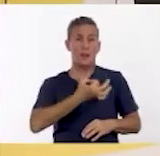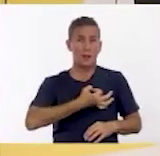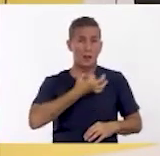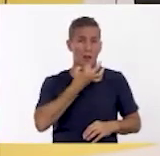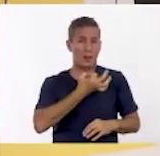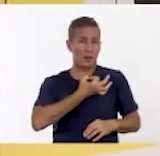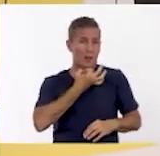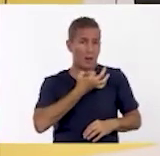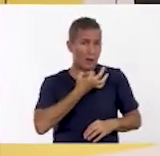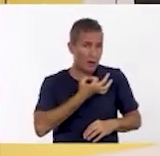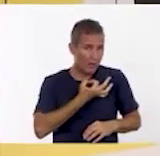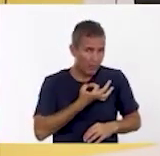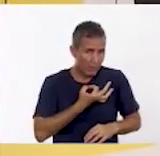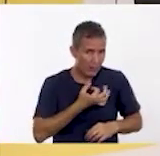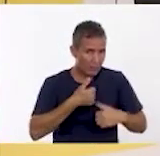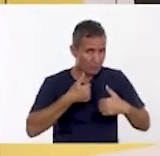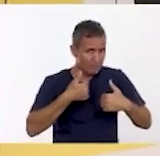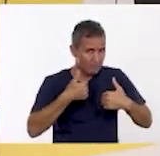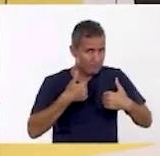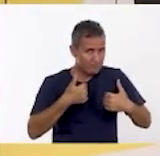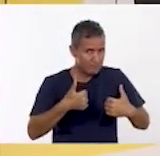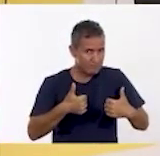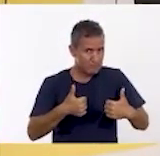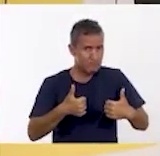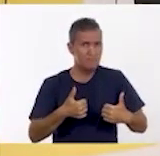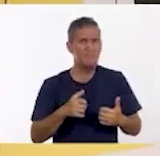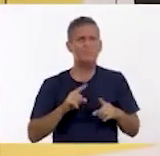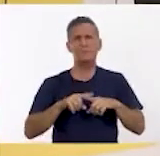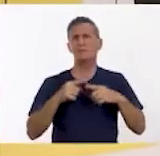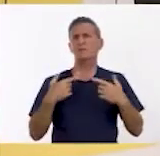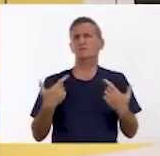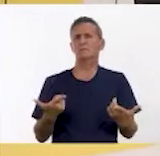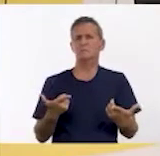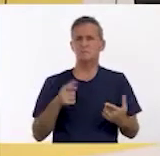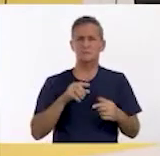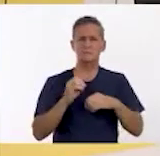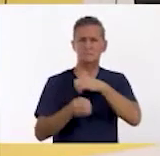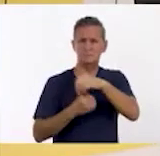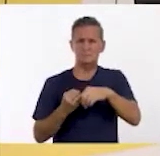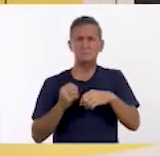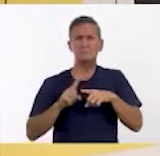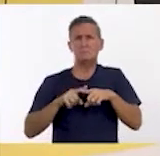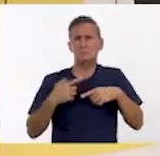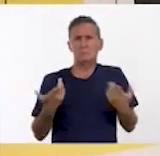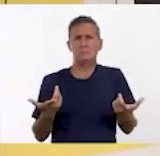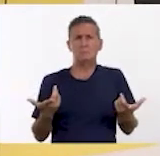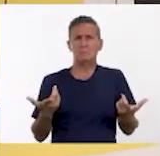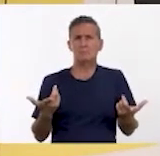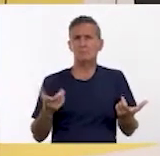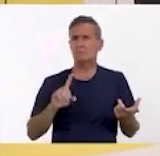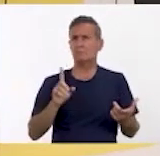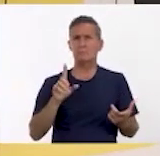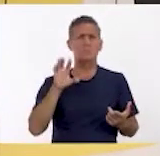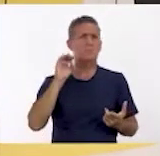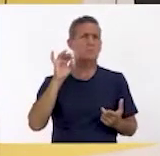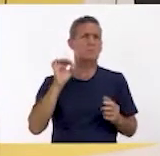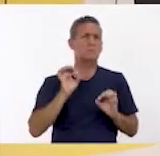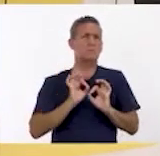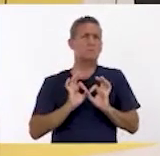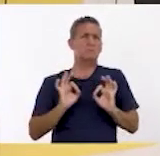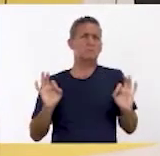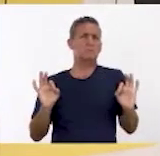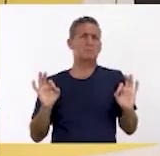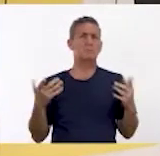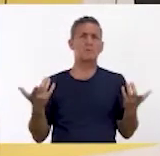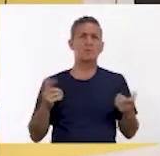ahí, y es argumentar. Bien, es explicar, es hacer referencia a por qué se producen estos cambios. O sea,